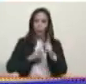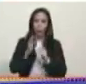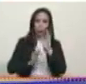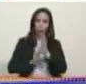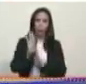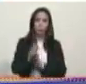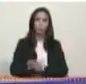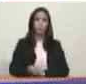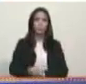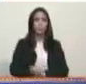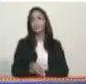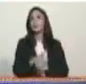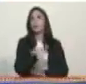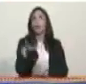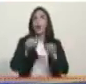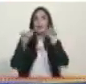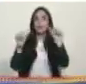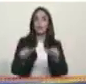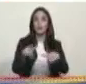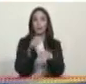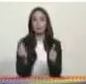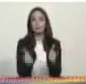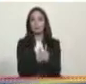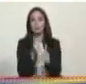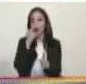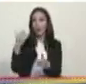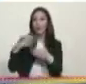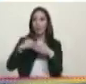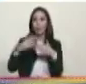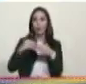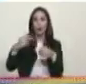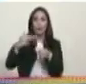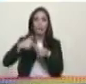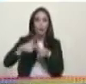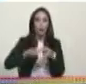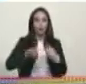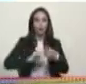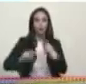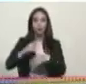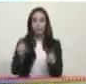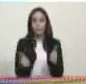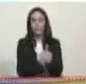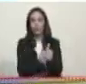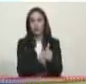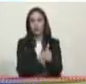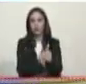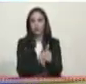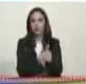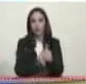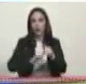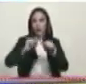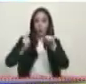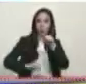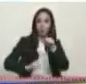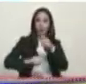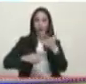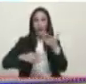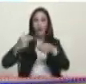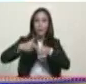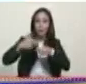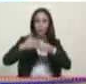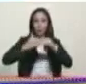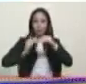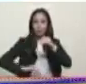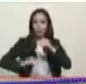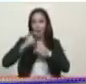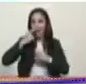Ahora se había establecido un sistema de dependencia del dólar petrolero. Y con la caída de los precios petroleros durante